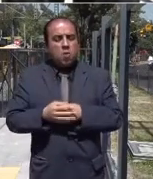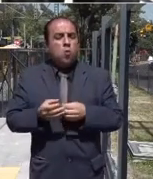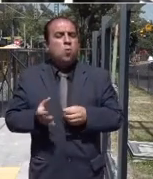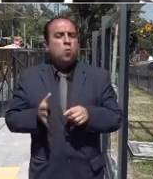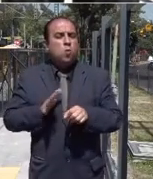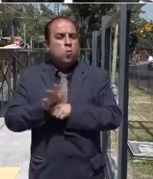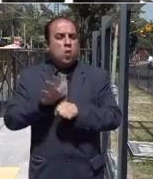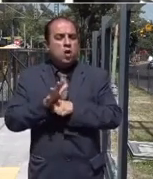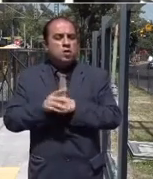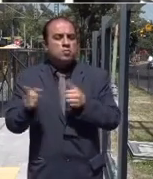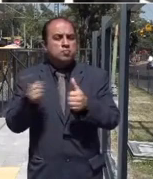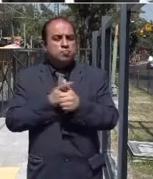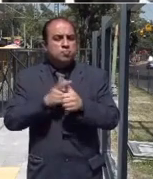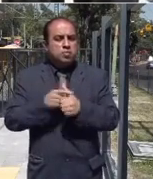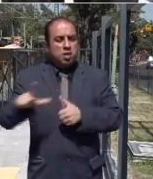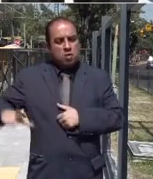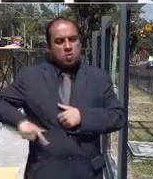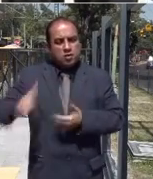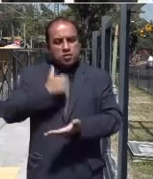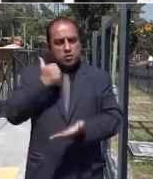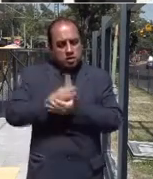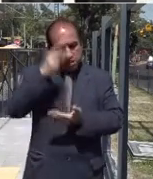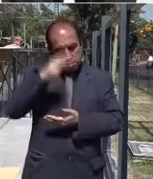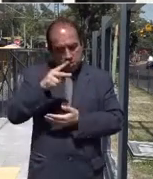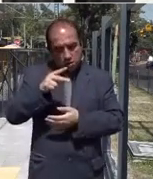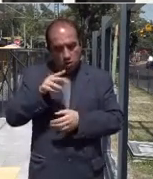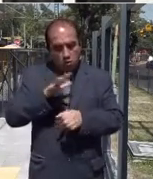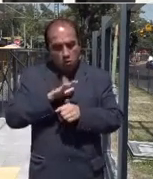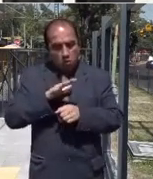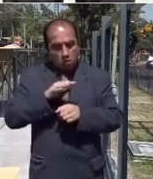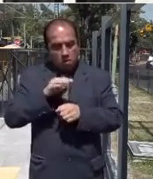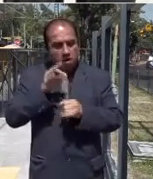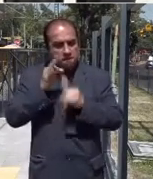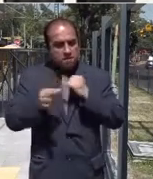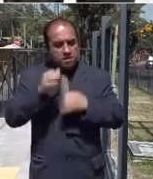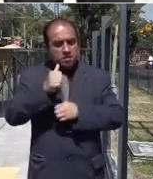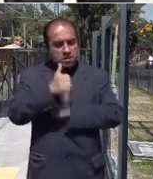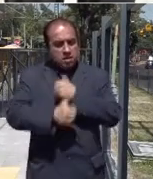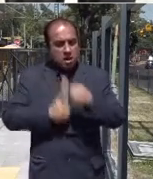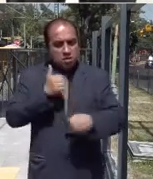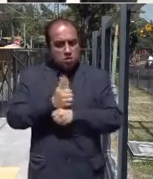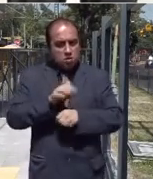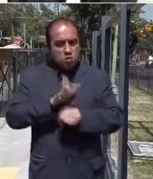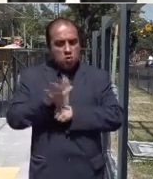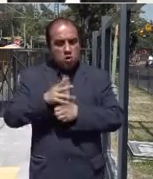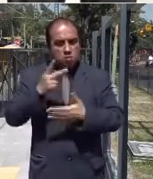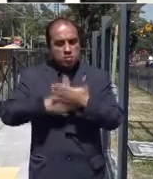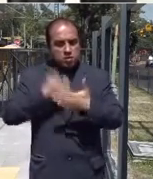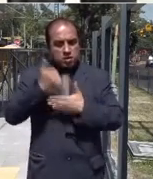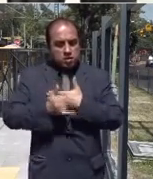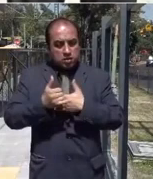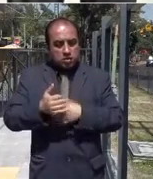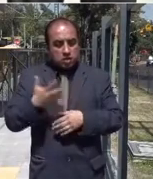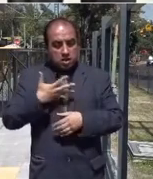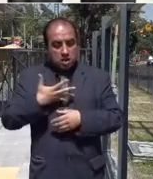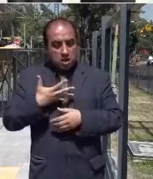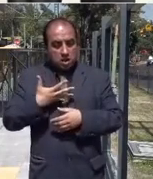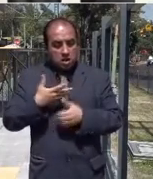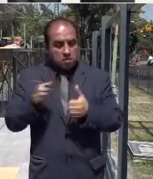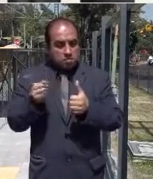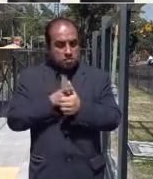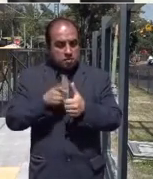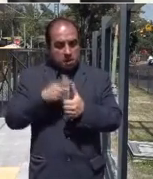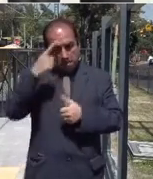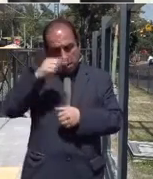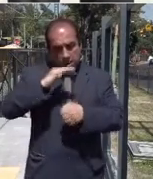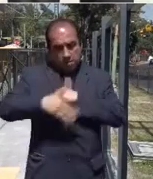las prioridades del gobierno en la Ciudad de México a finales de año. ¿Qué proyectos de movilidad que ha citado ahorita son prioridad para que se terminen en